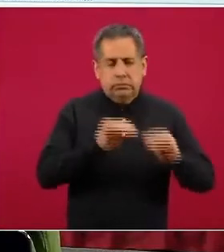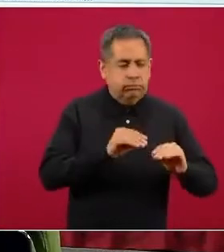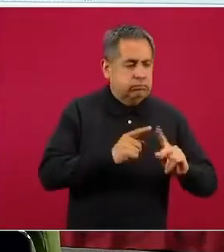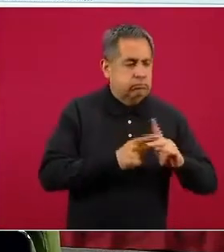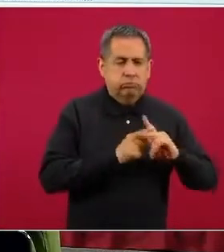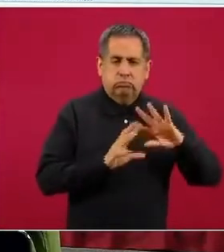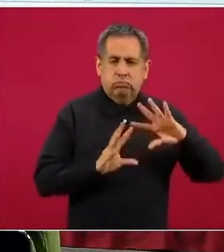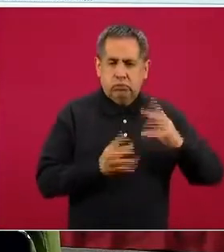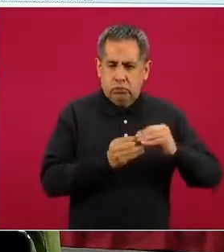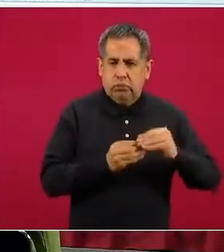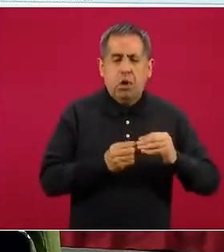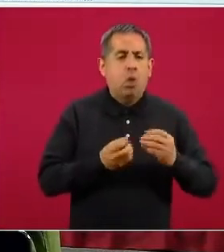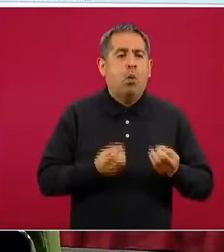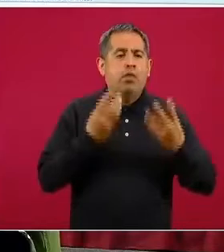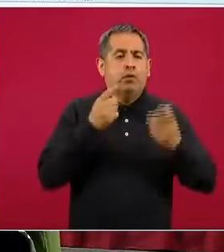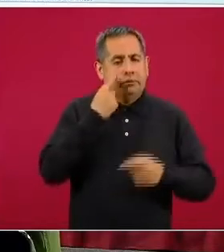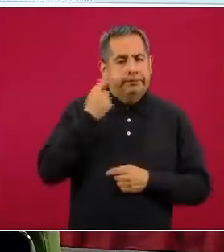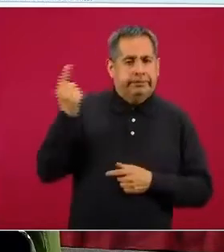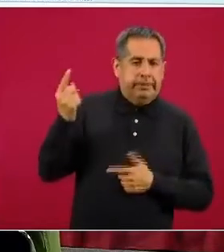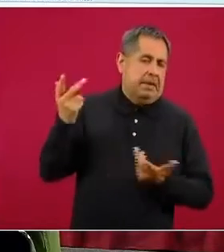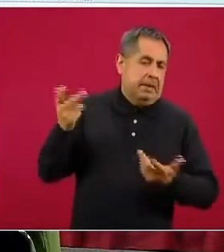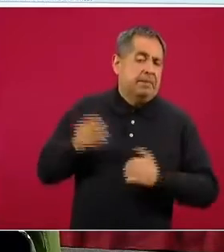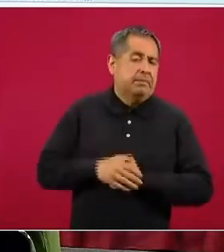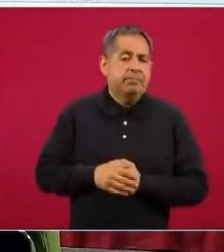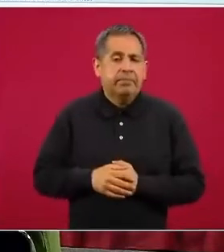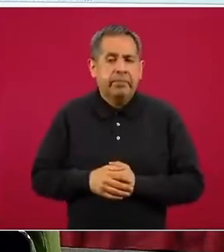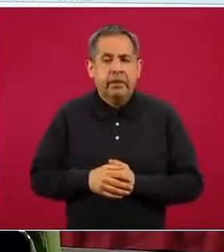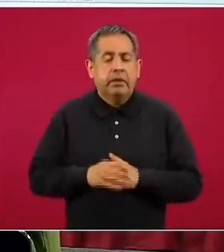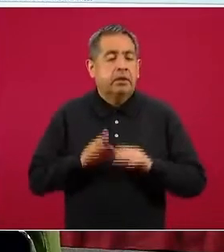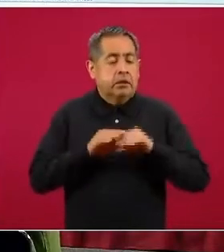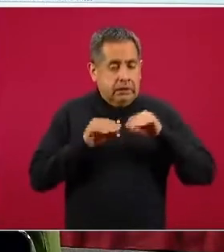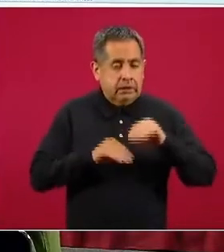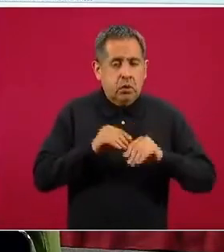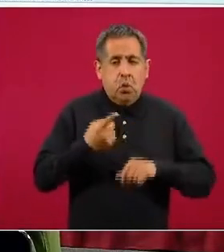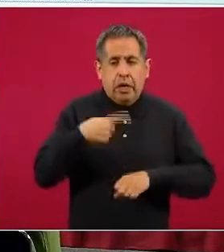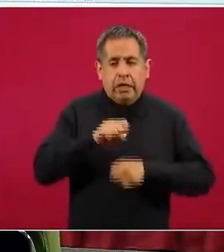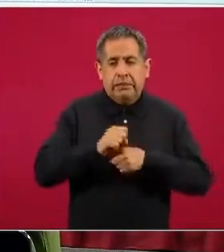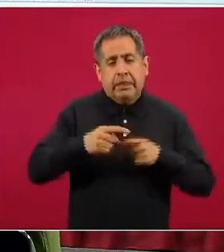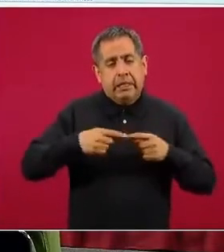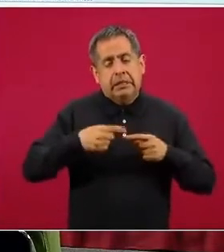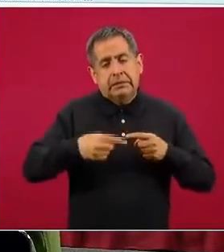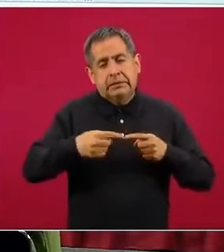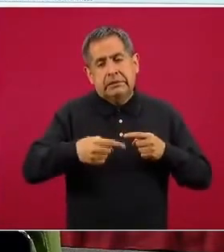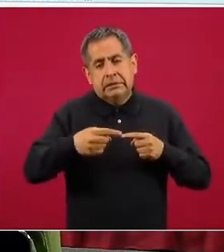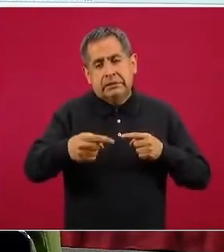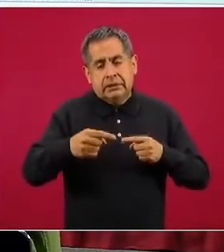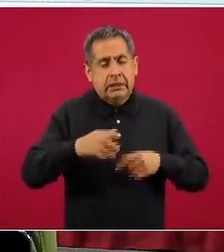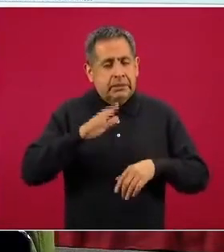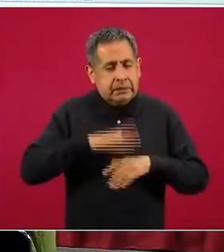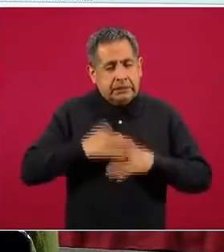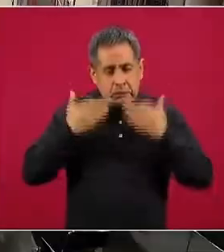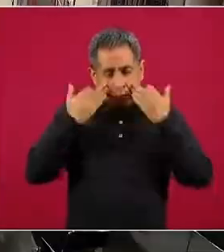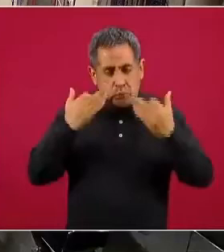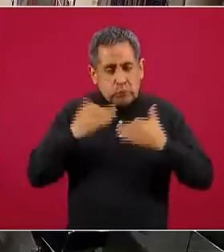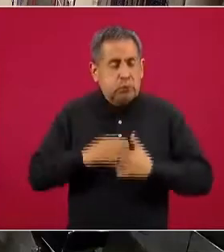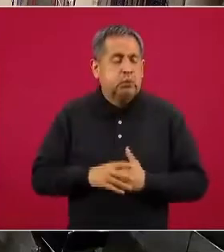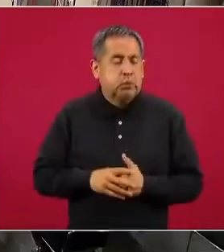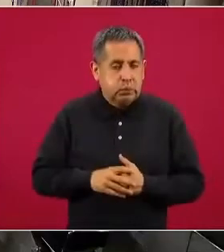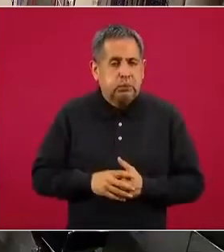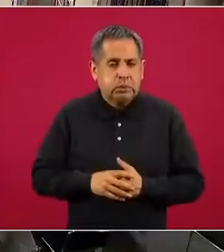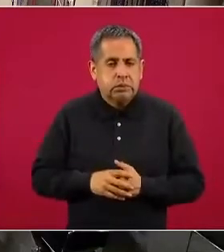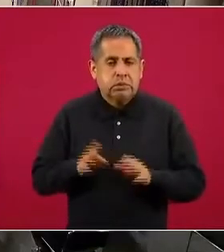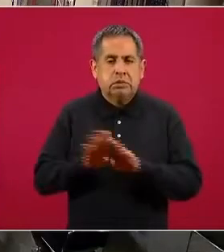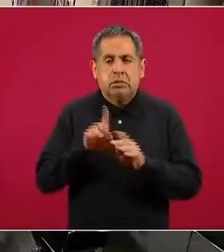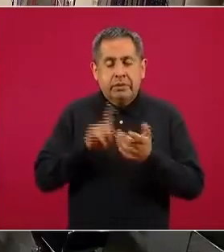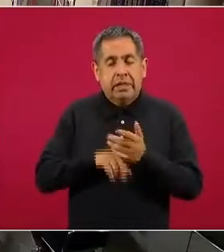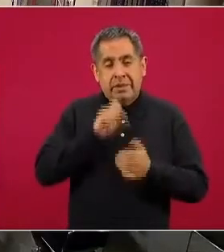lo requería. Y bueno, cada vez que vamos avanzando en la semana vemos que se hace más evidente que también la